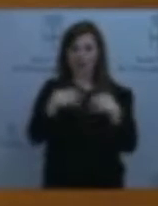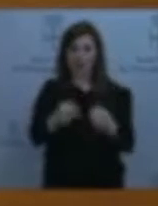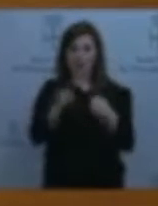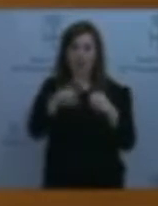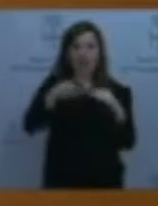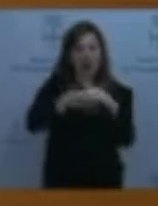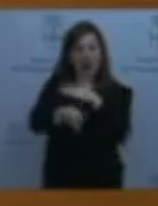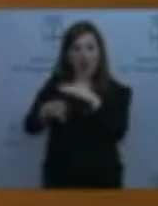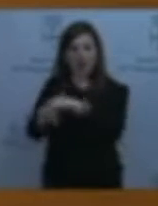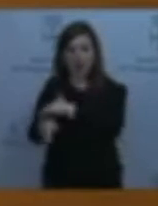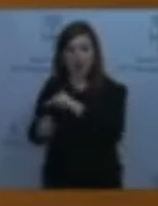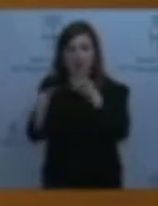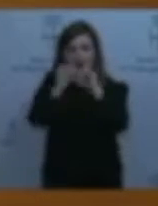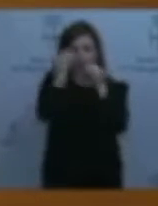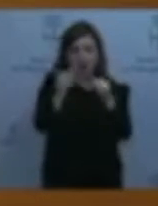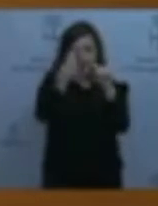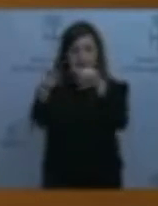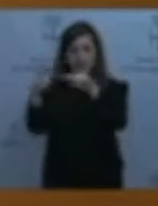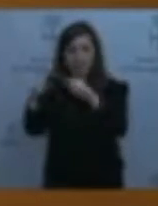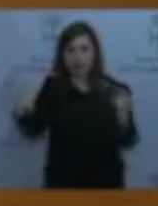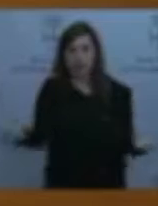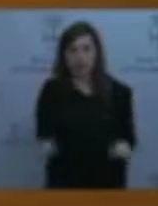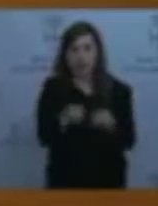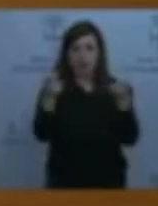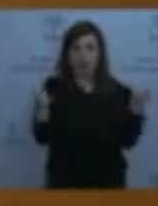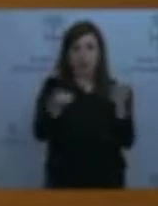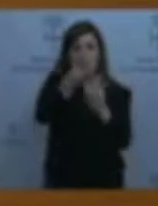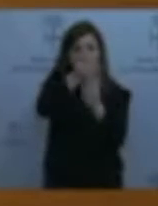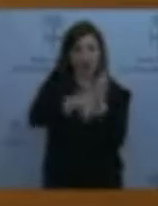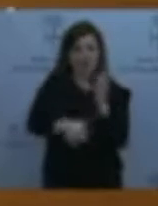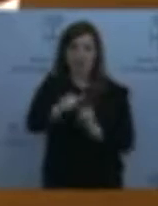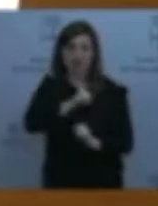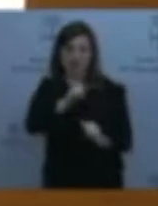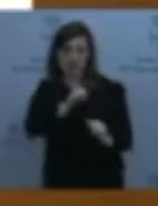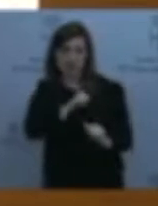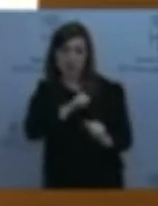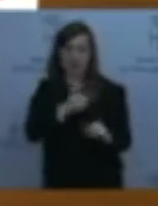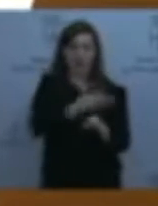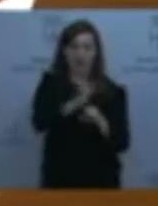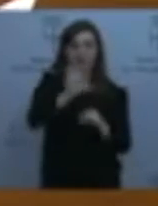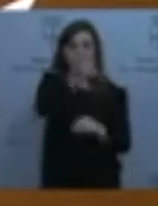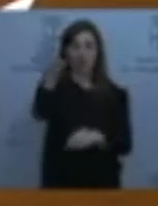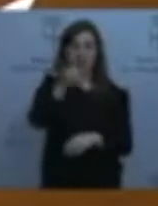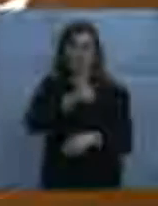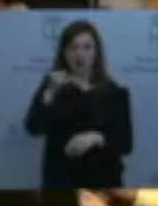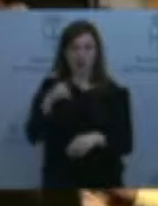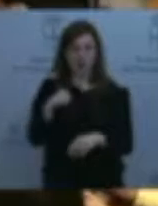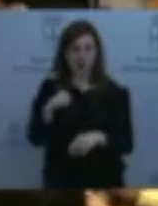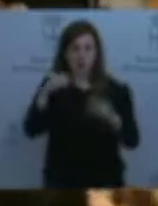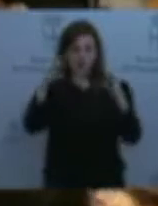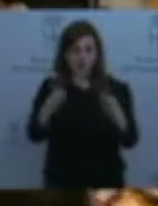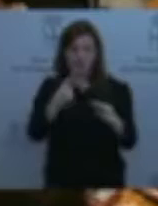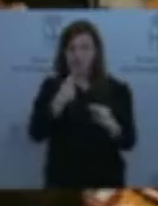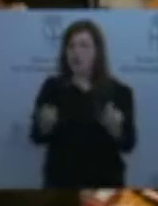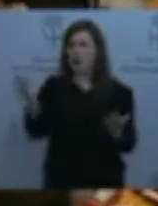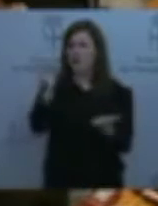a los diferentes modelos de publicación de listas de espera del resto de las comunidades autónomas. Como ya he dicho muchas